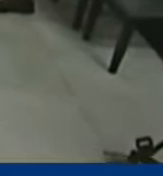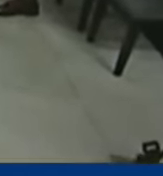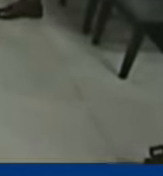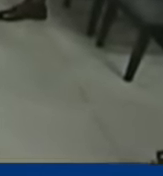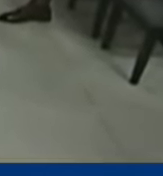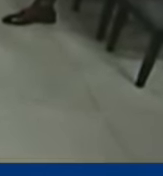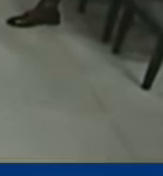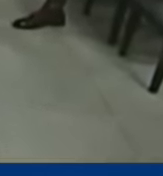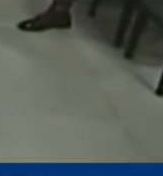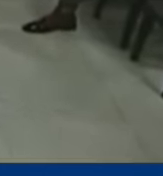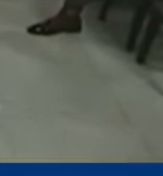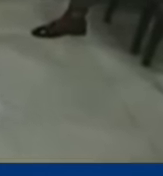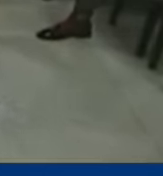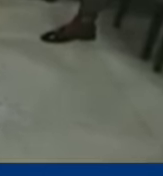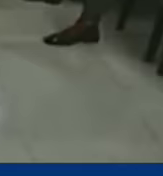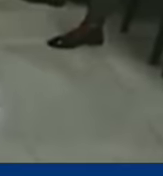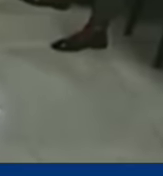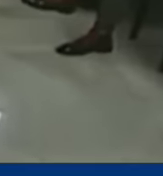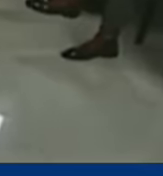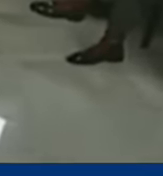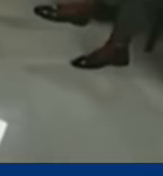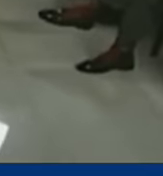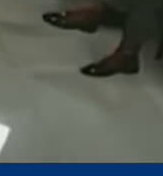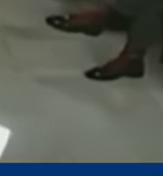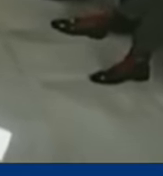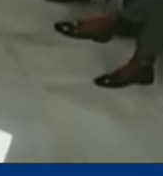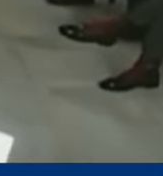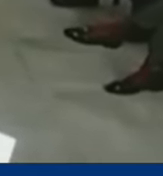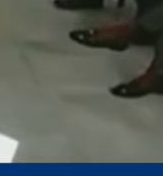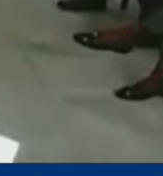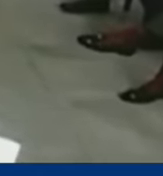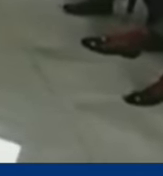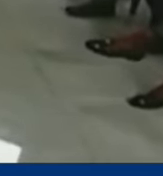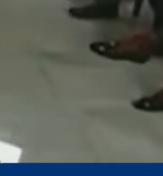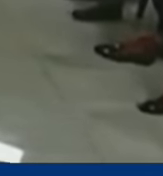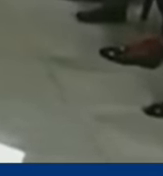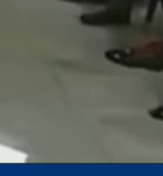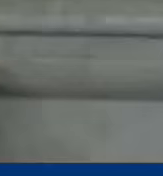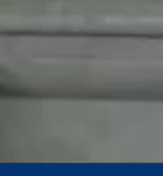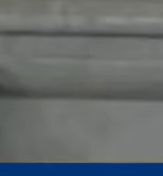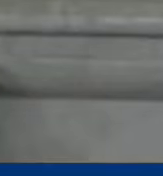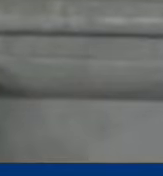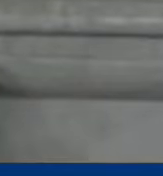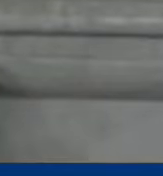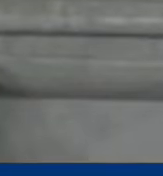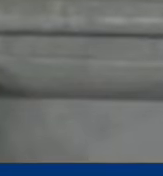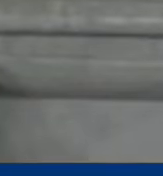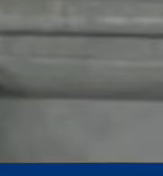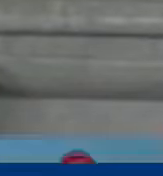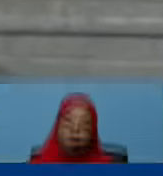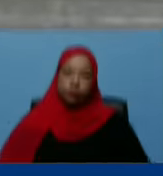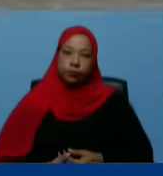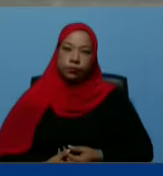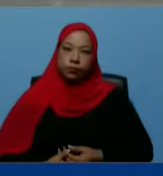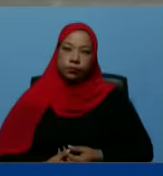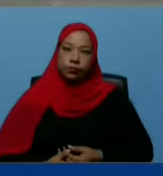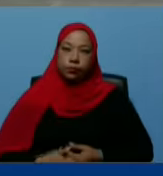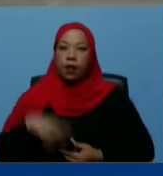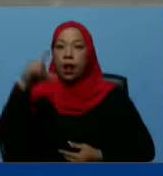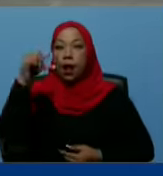Ahí está, miren el número que ellos dan. Ellos con menos de $15,000 construyeron en un